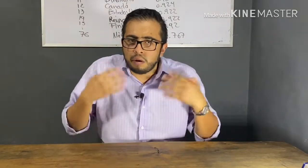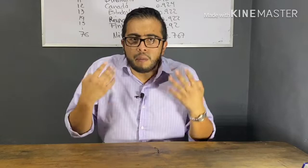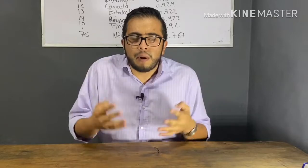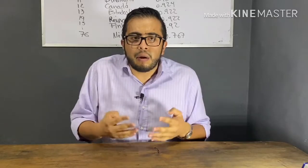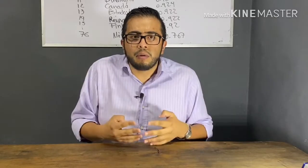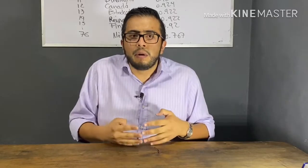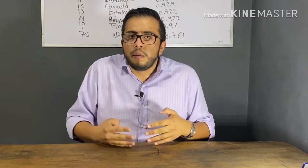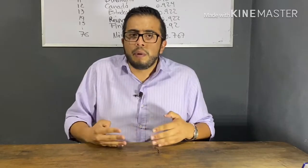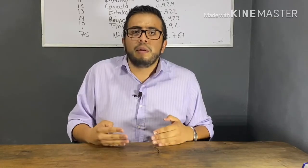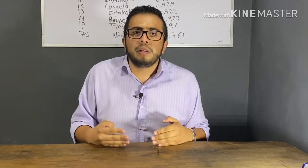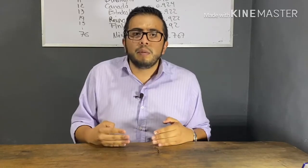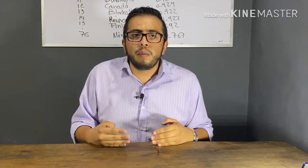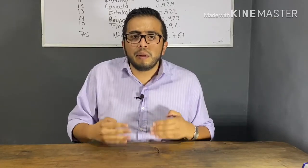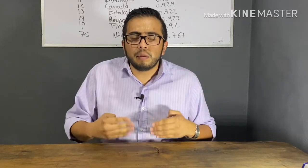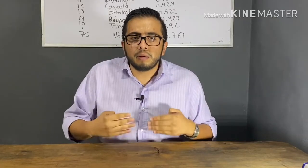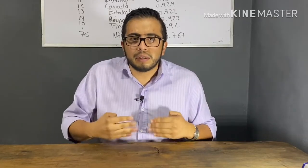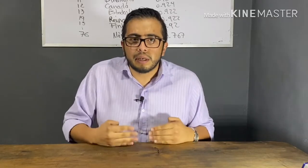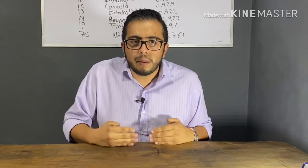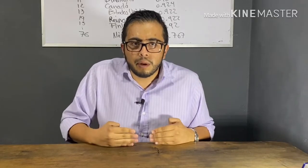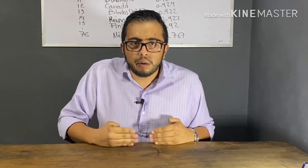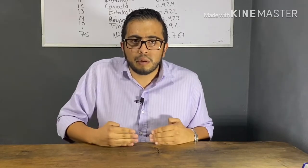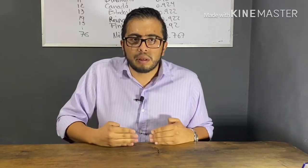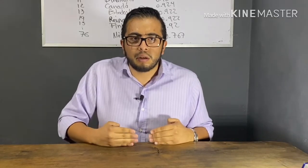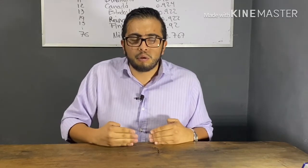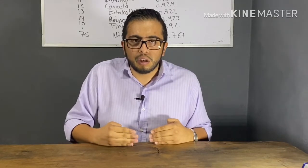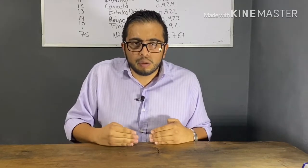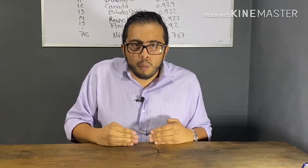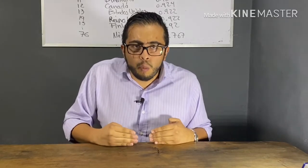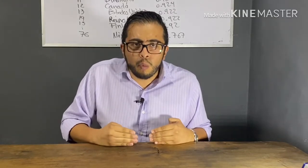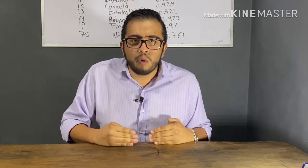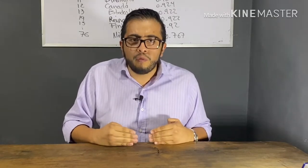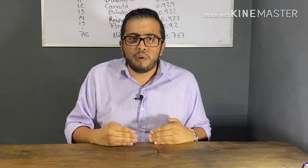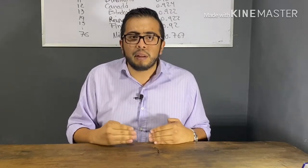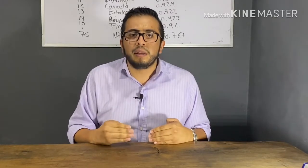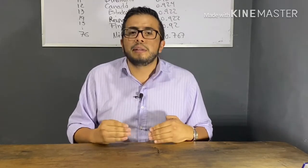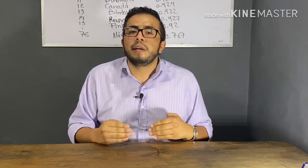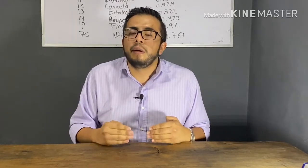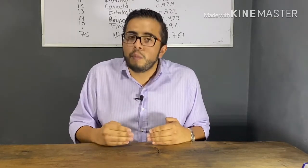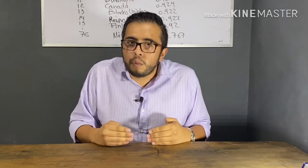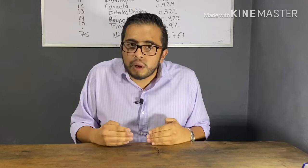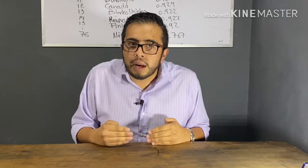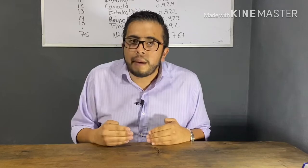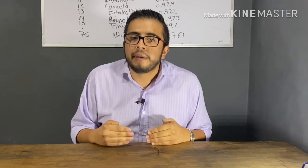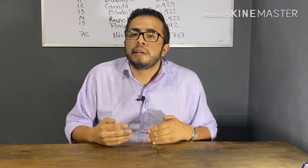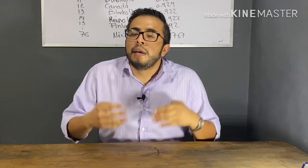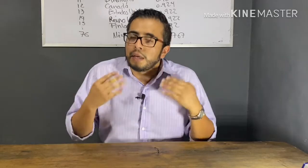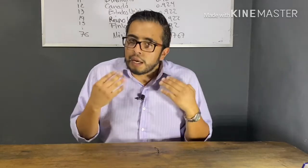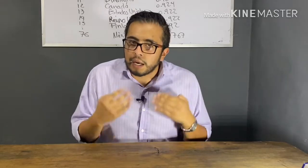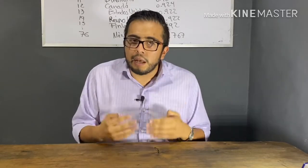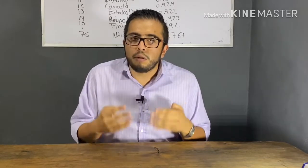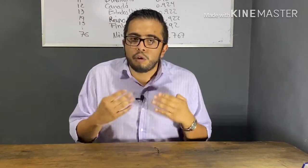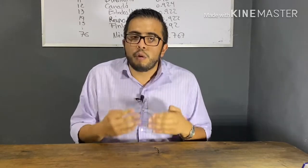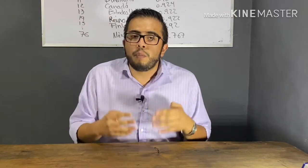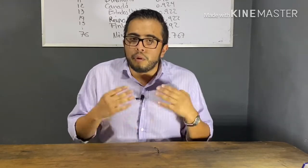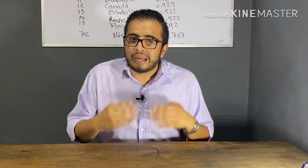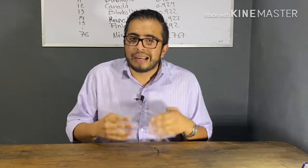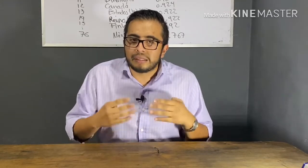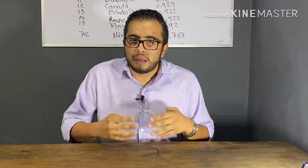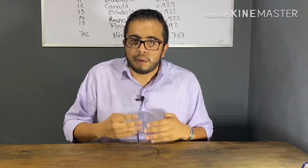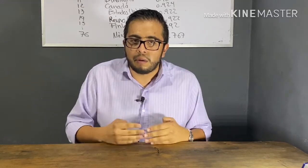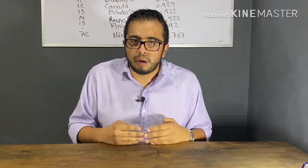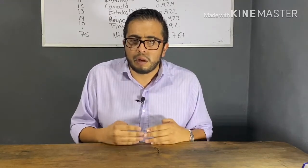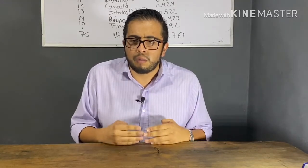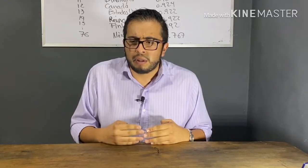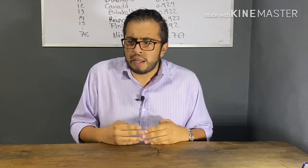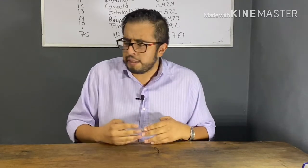aplaudiré y se lo aplaudo, pero en este momento nos está llamando a contradicciones muy fuertes y muy graves que creo yo podrían